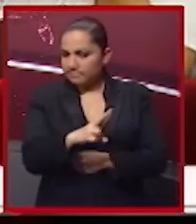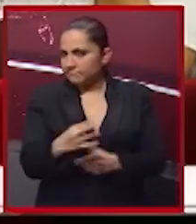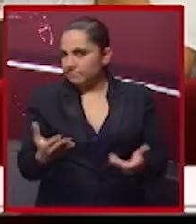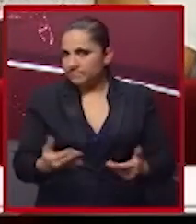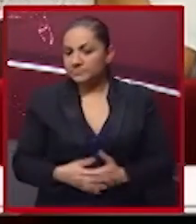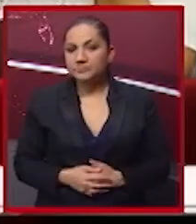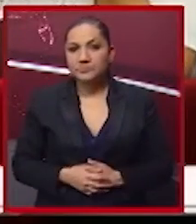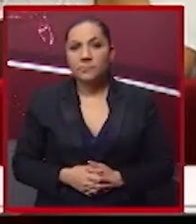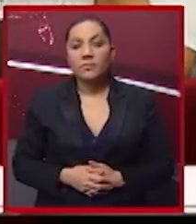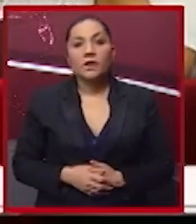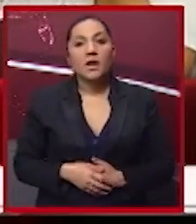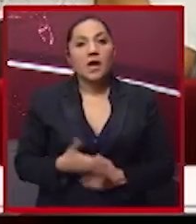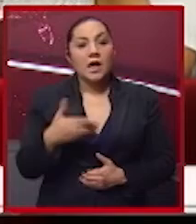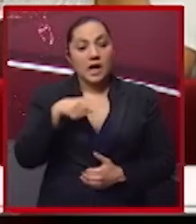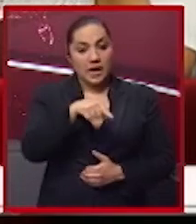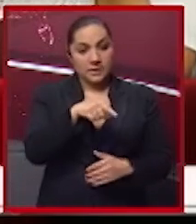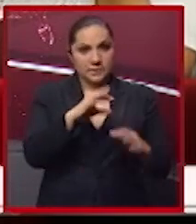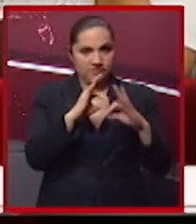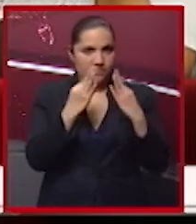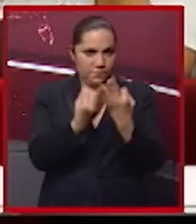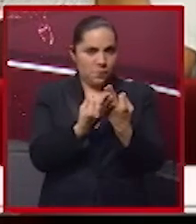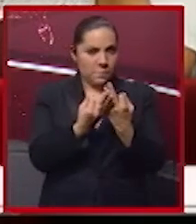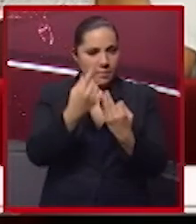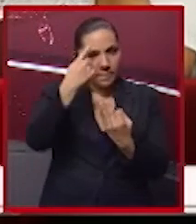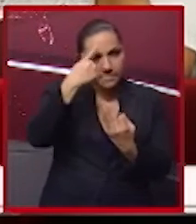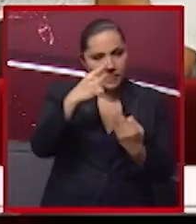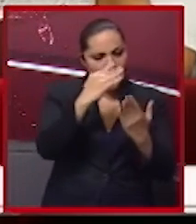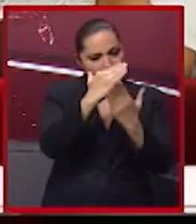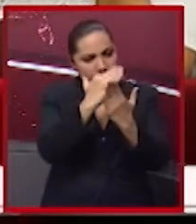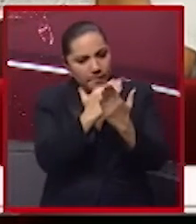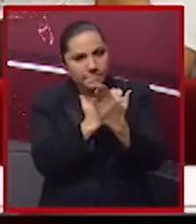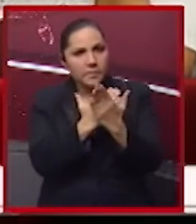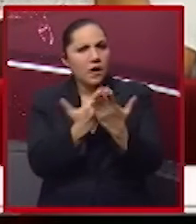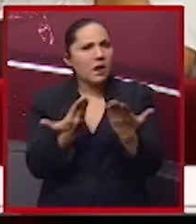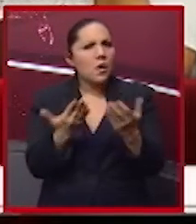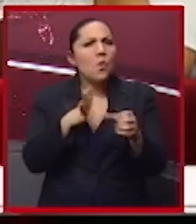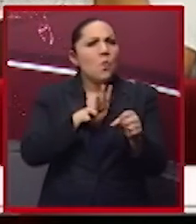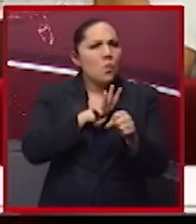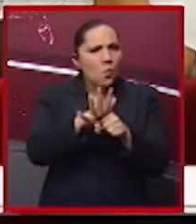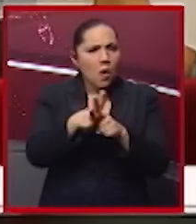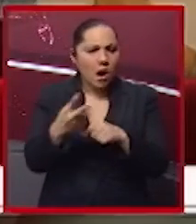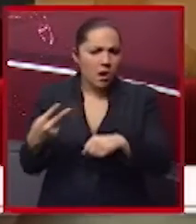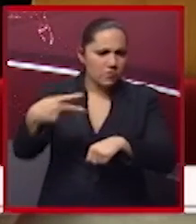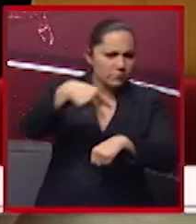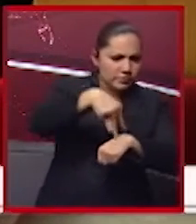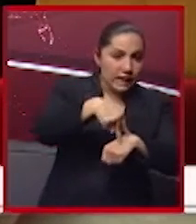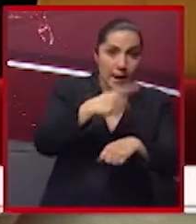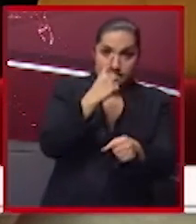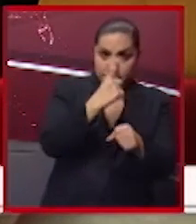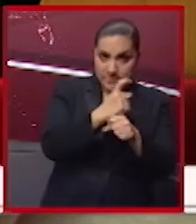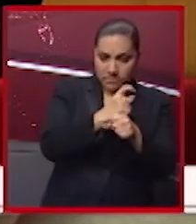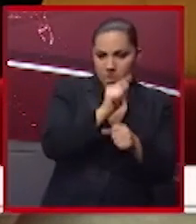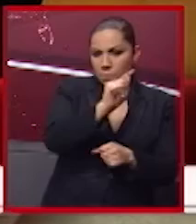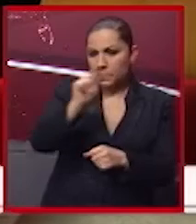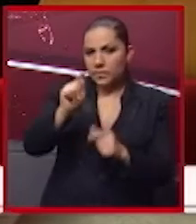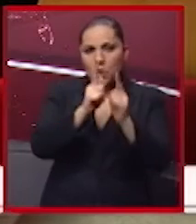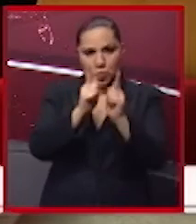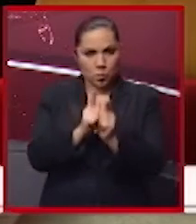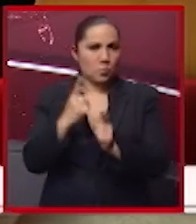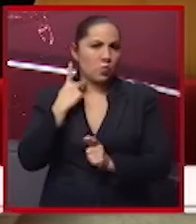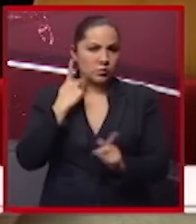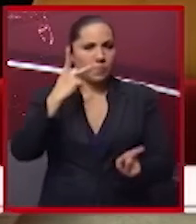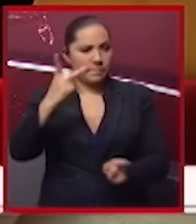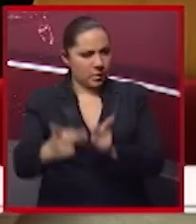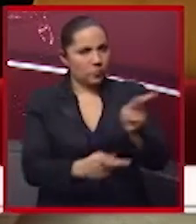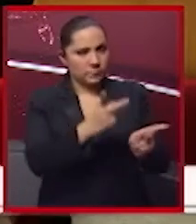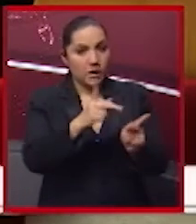Bueno, el formato aprobado para esta comparecencia fija primero las preguntas de los grupos parlamentarios y después un turno del funcionario para